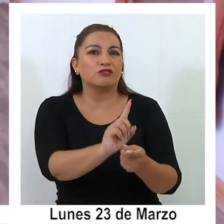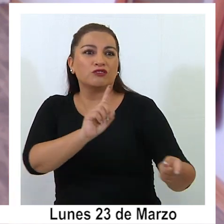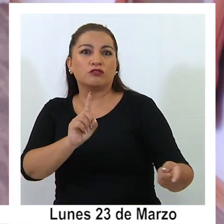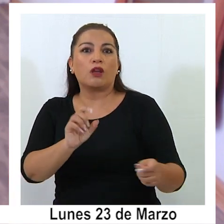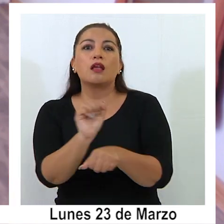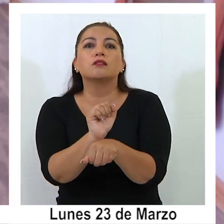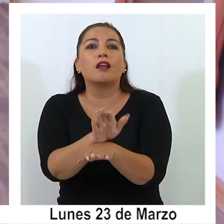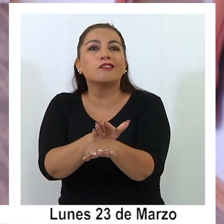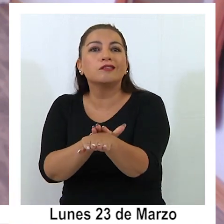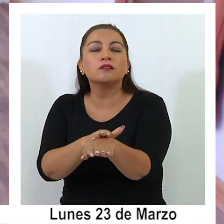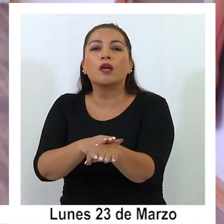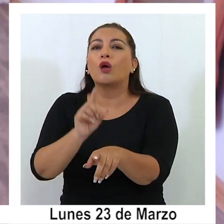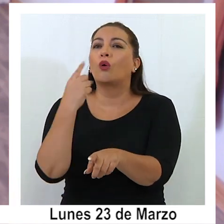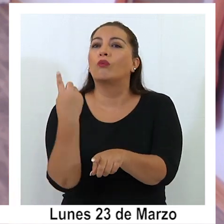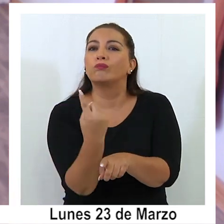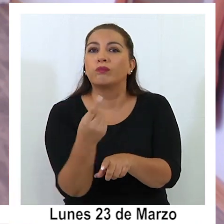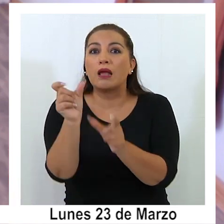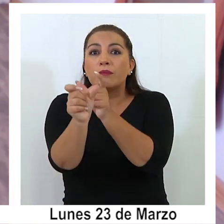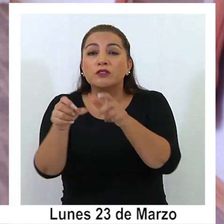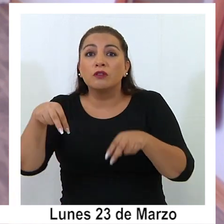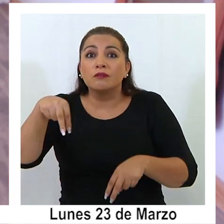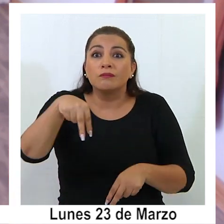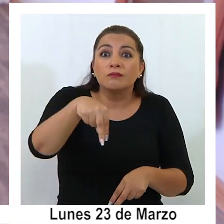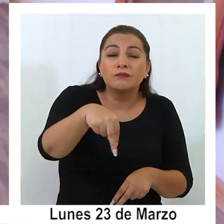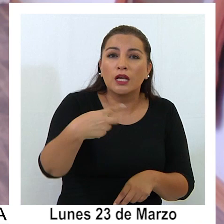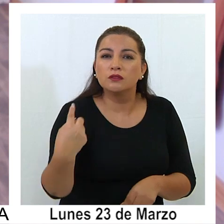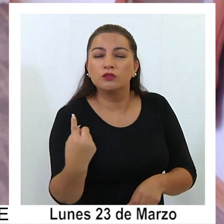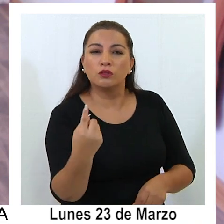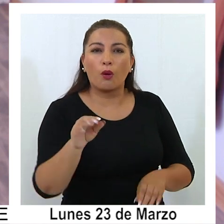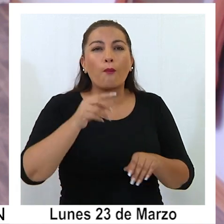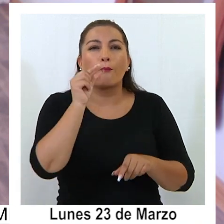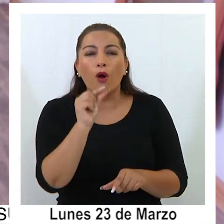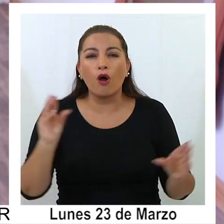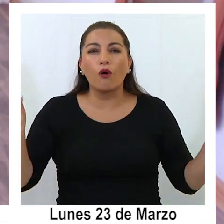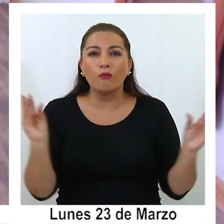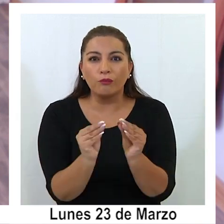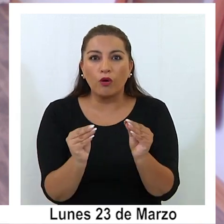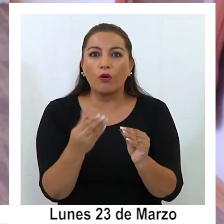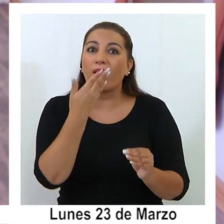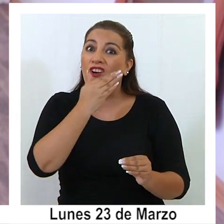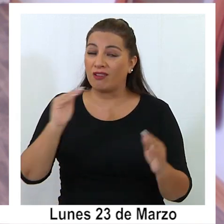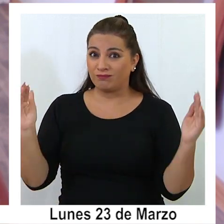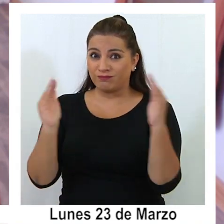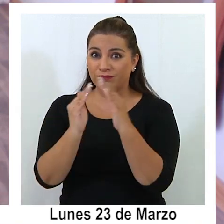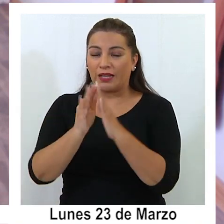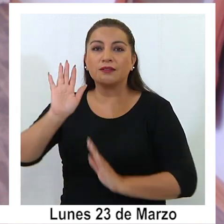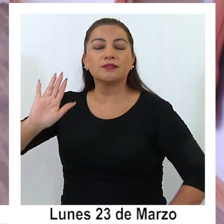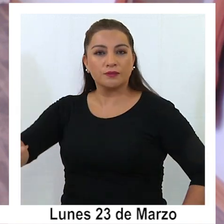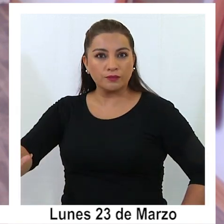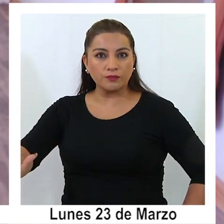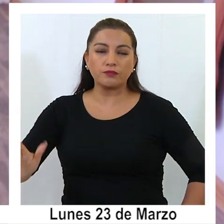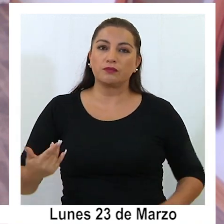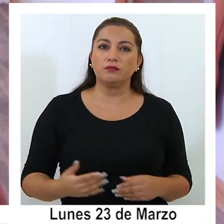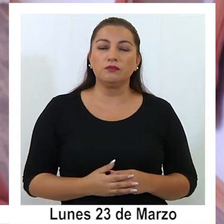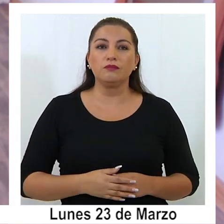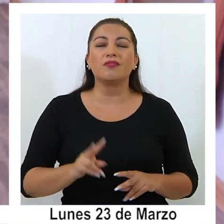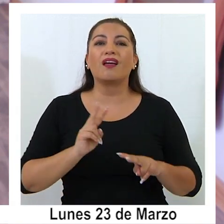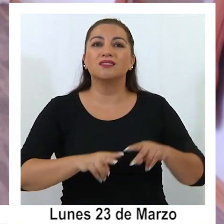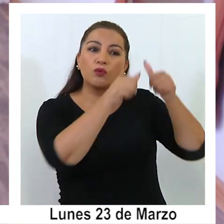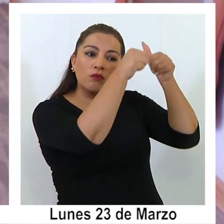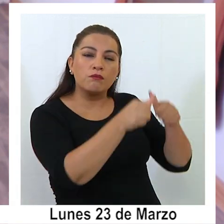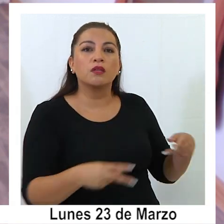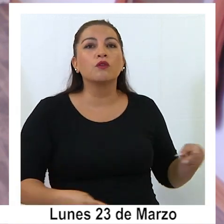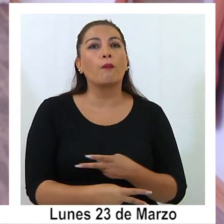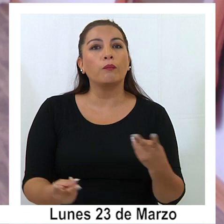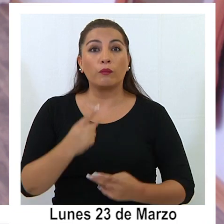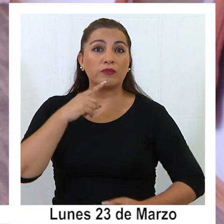el tránsito de la gente en las calles, eventualmente haciendo que la gente se quede en casa, estableciendo una campaña